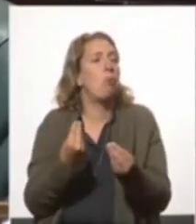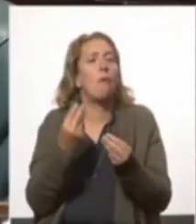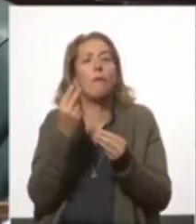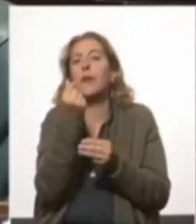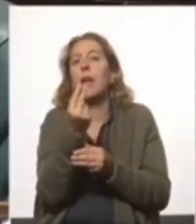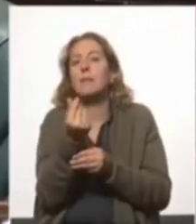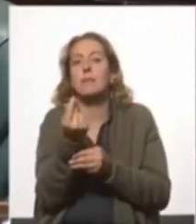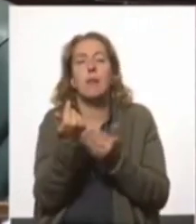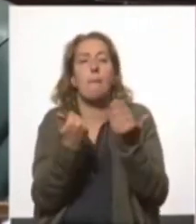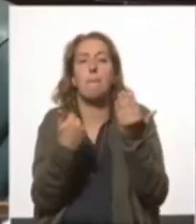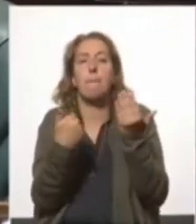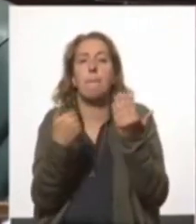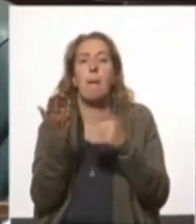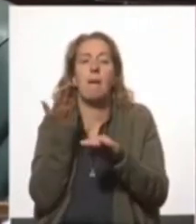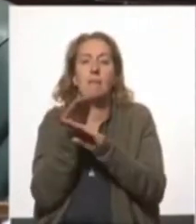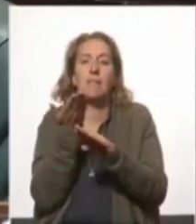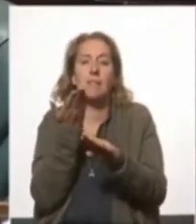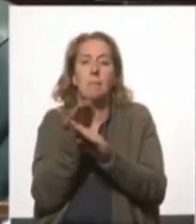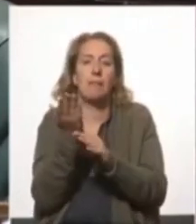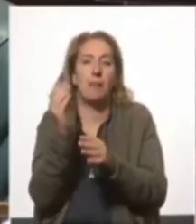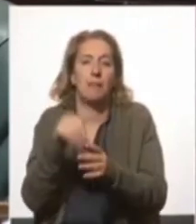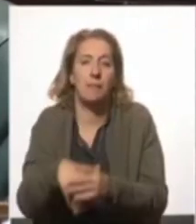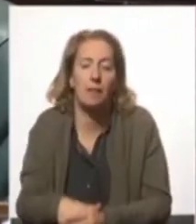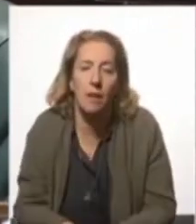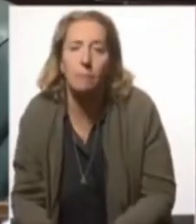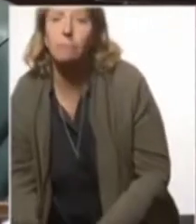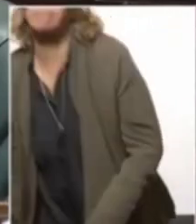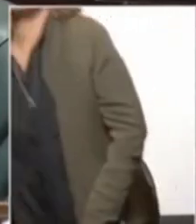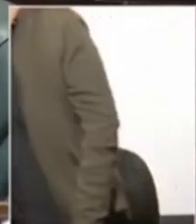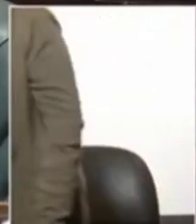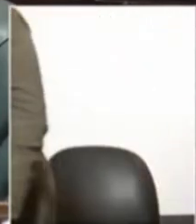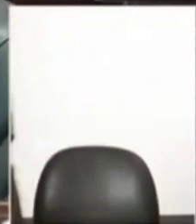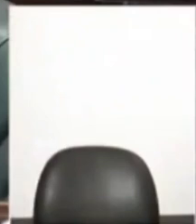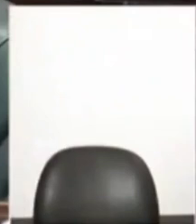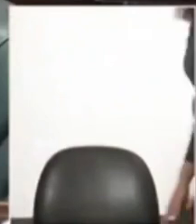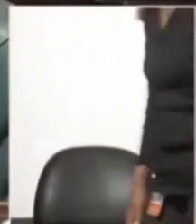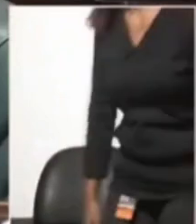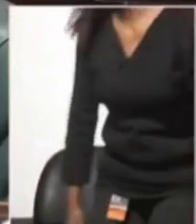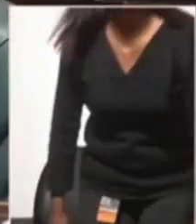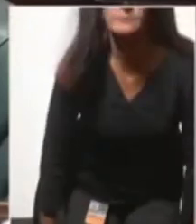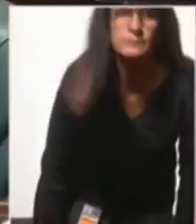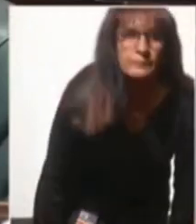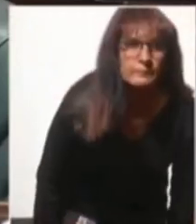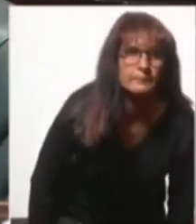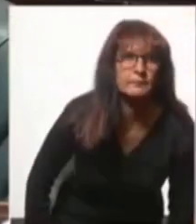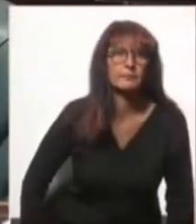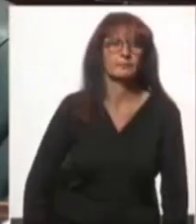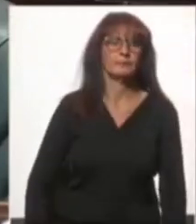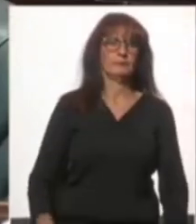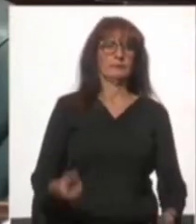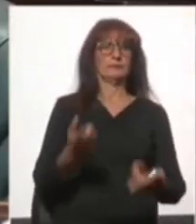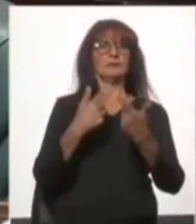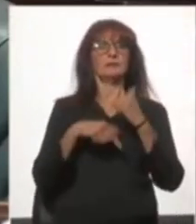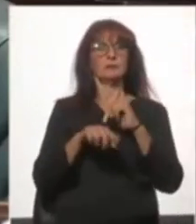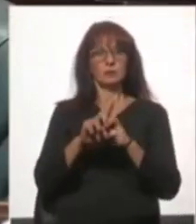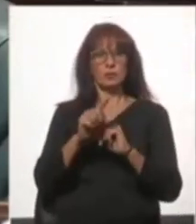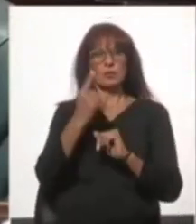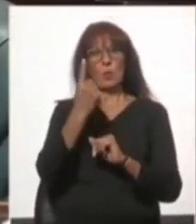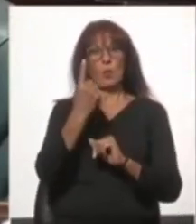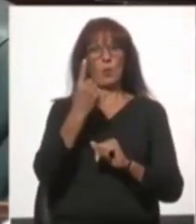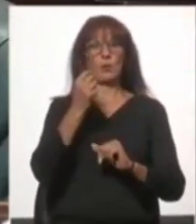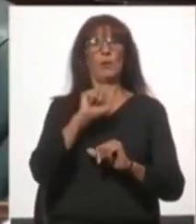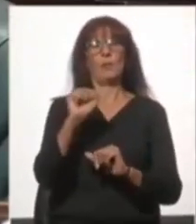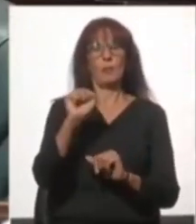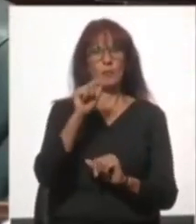una mayor demanda interna? No se explica. Entonces uno podrá ver qué otro elemento hay. Bueno, ahí